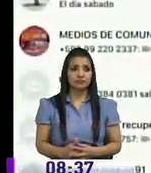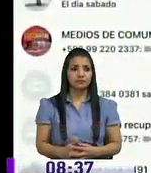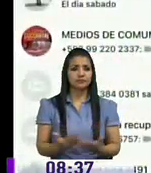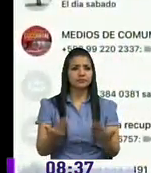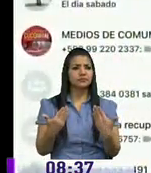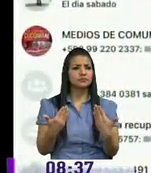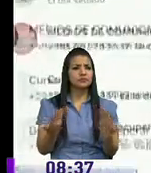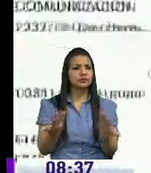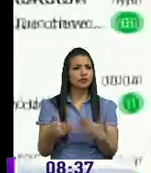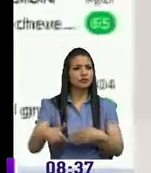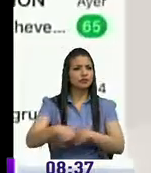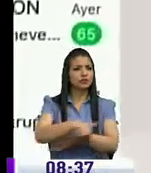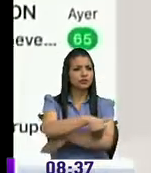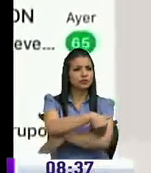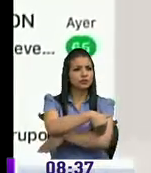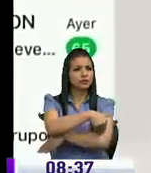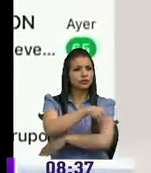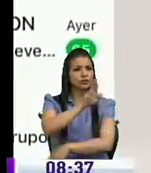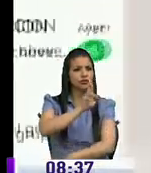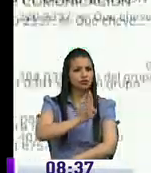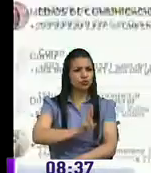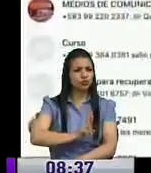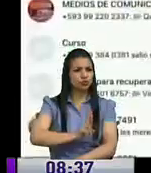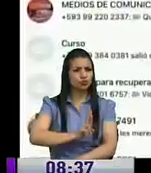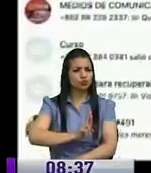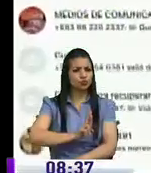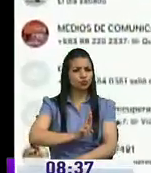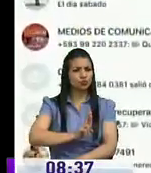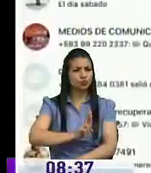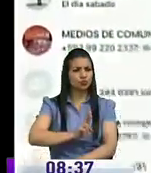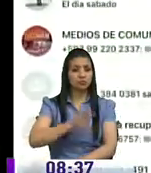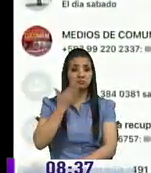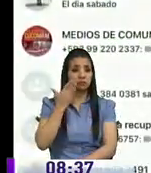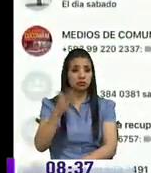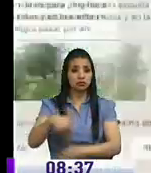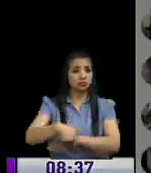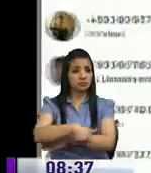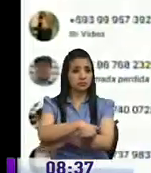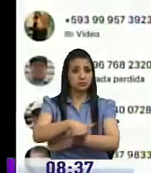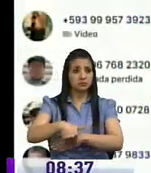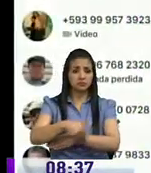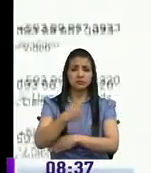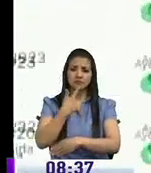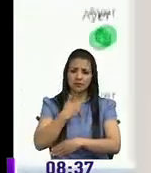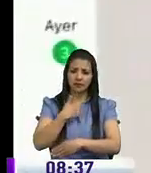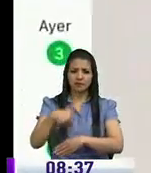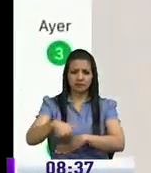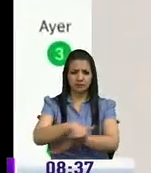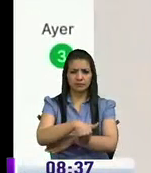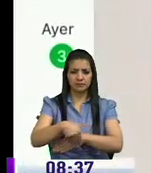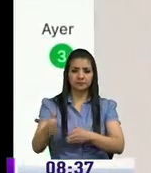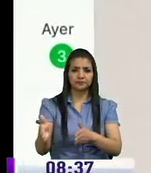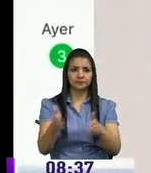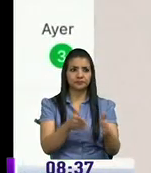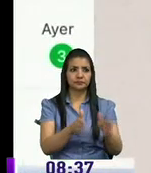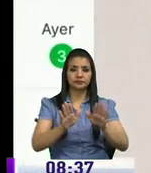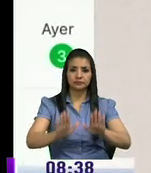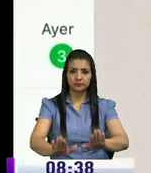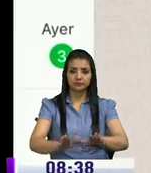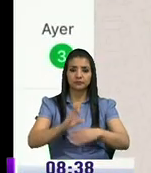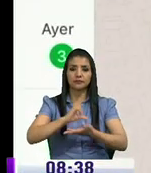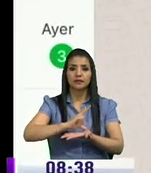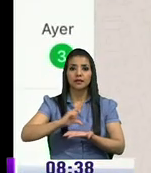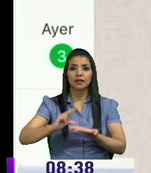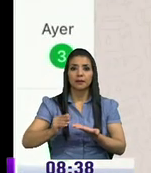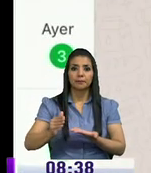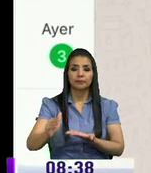dónde es esto. ¿Eh? Qué pena, parece que es el sur de la ciudad. No nos dice dónde es el parque. Vecinos, por favor, con dirección. Acá, Napo y